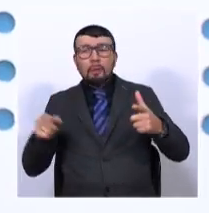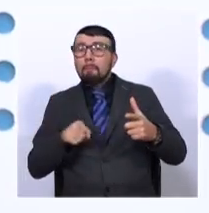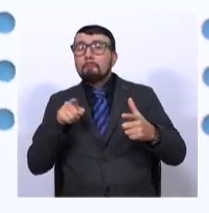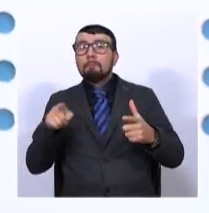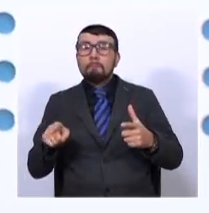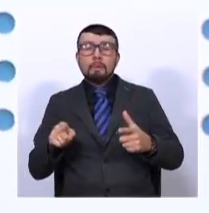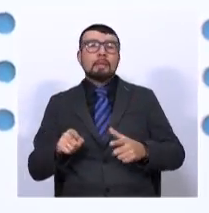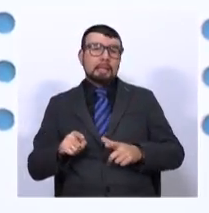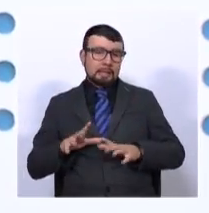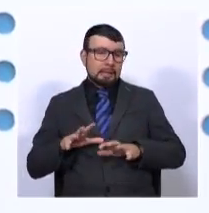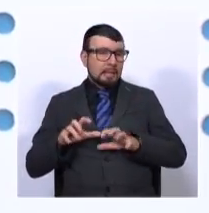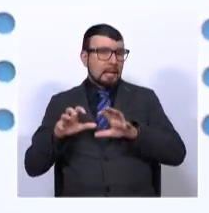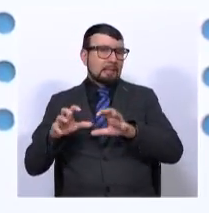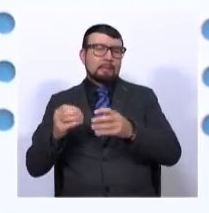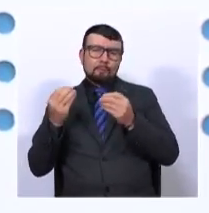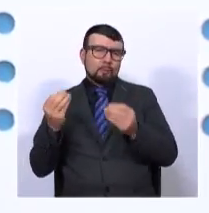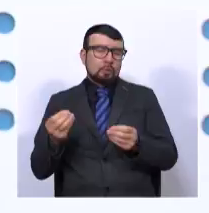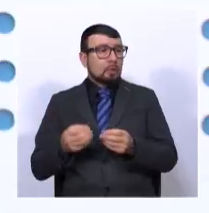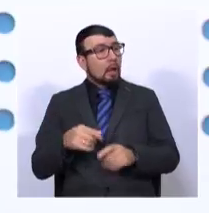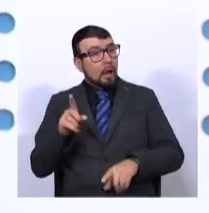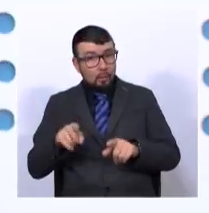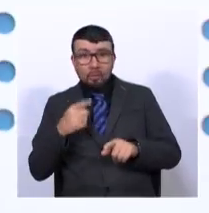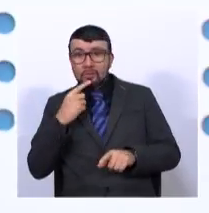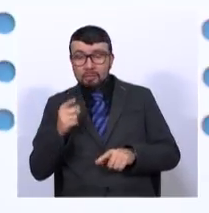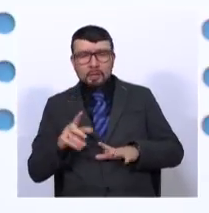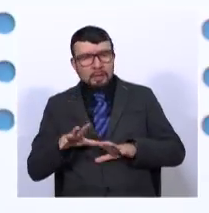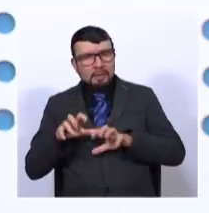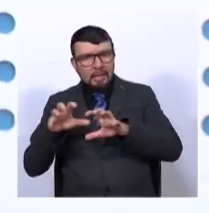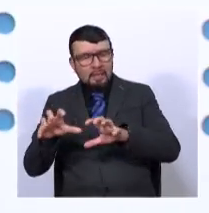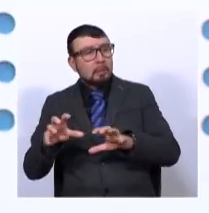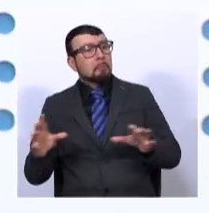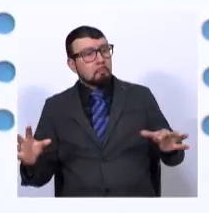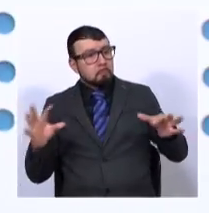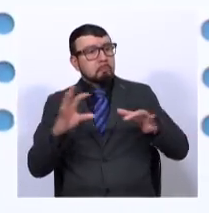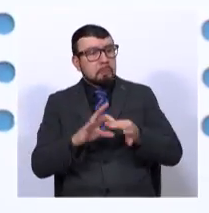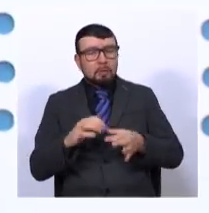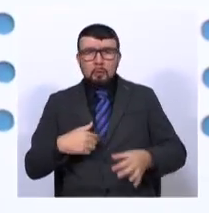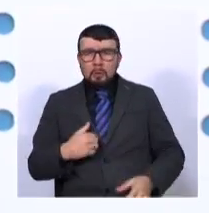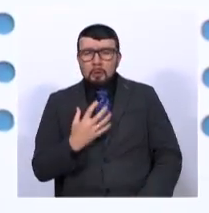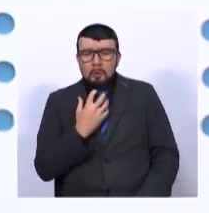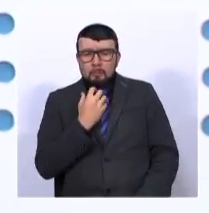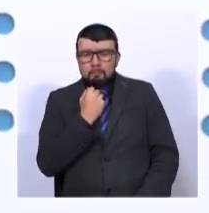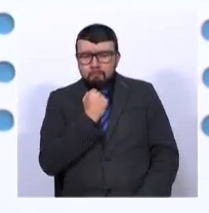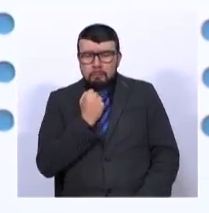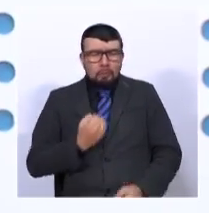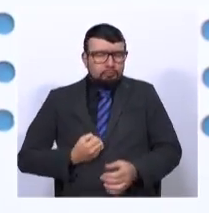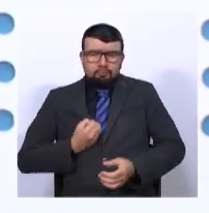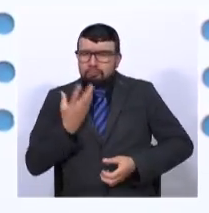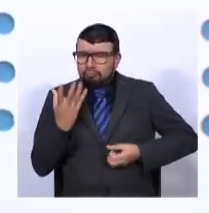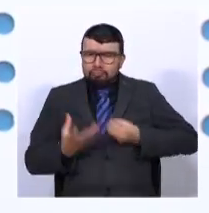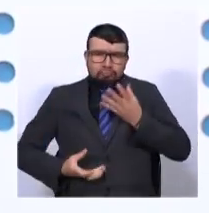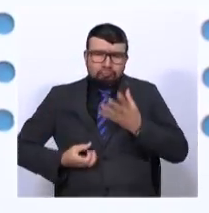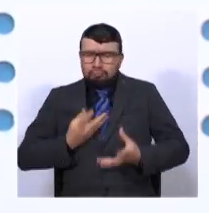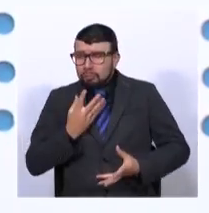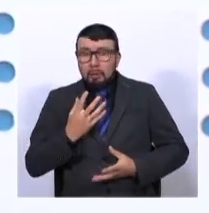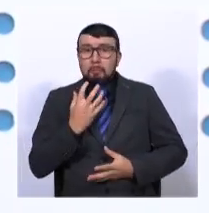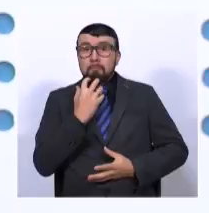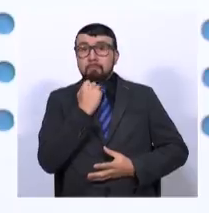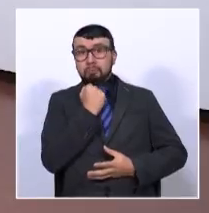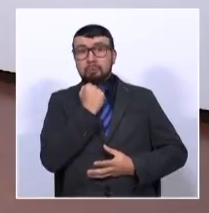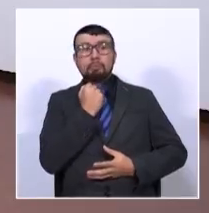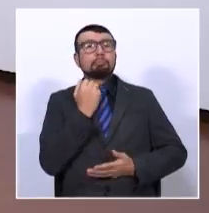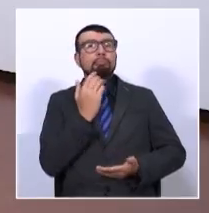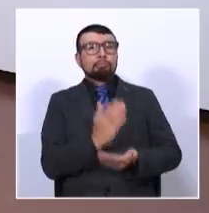los cánceres. Se han asociado pues con reprimir esas emociones, de no desahogarse, no expresarlas.